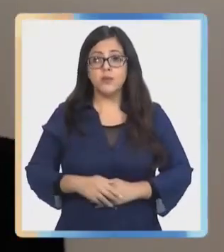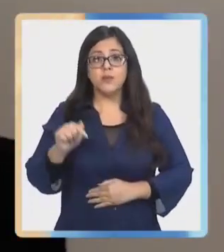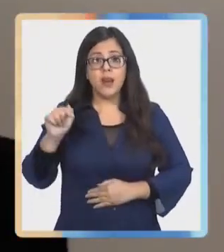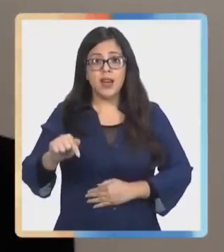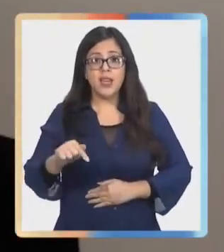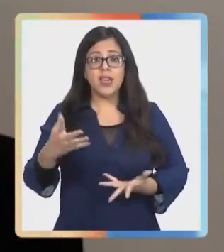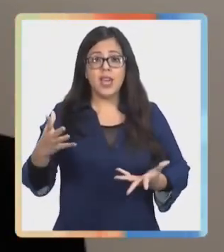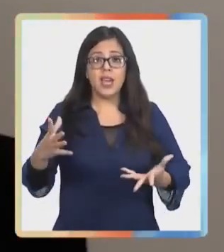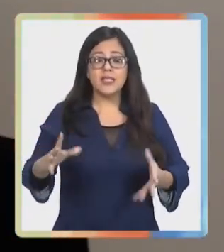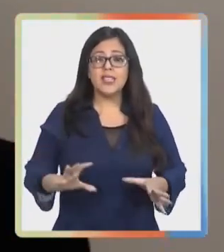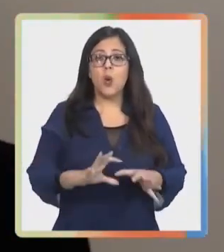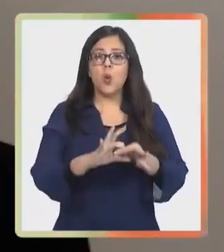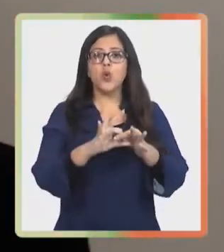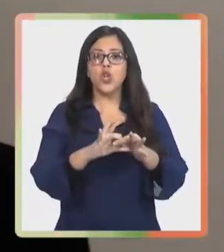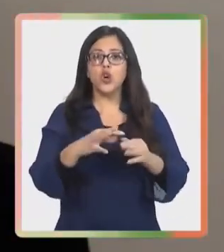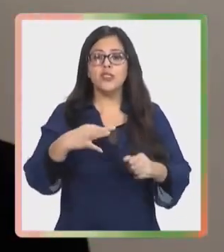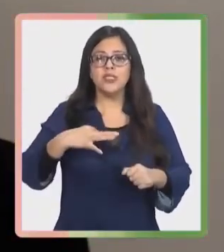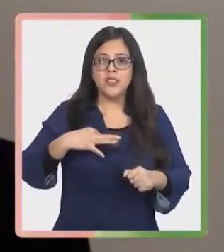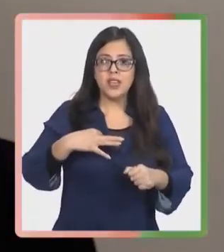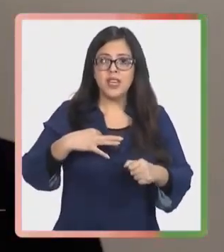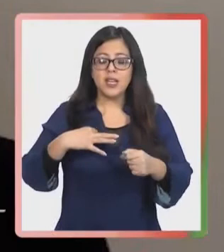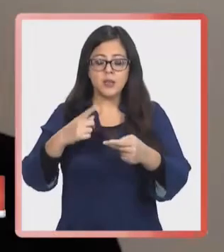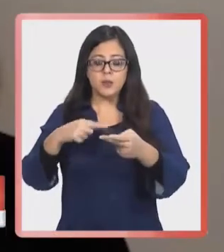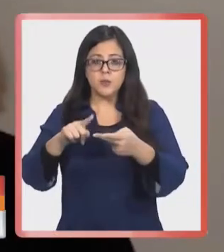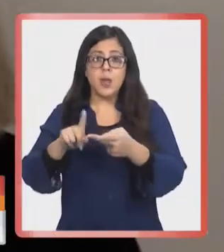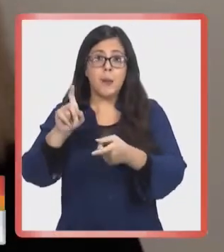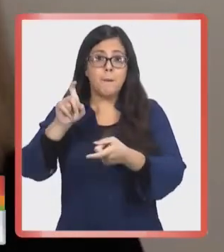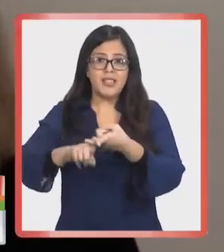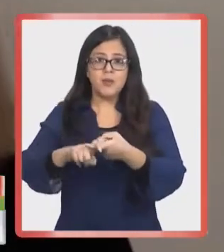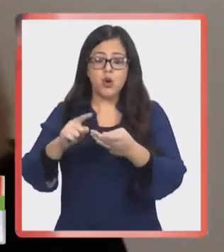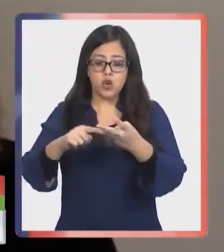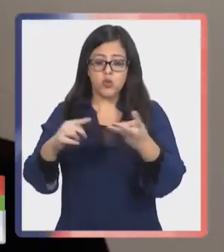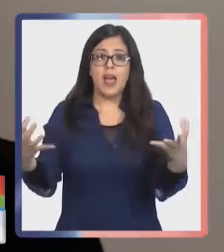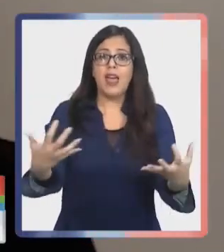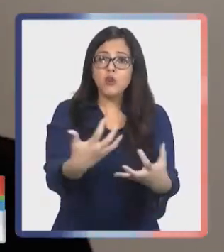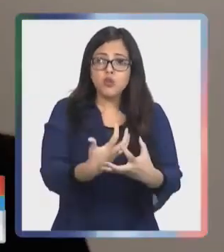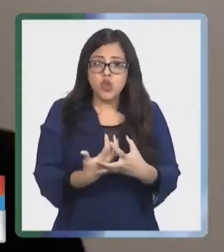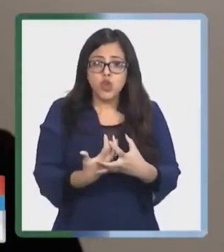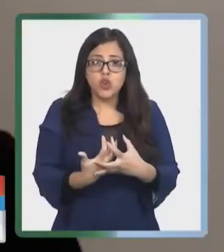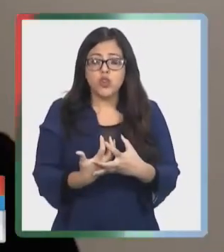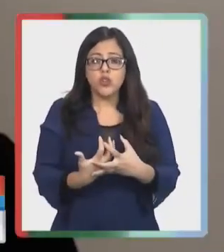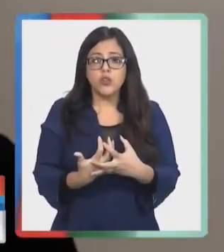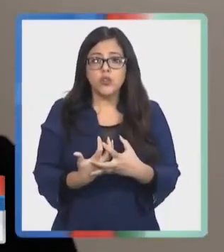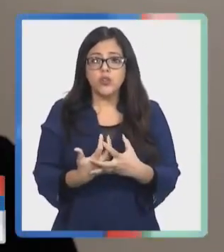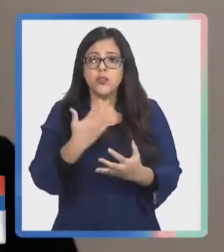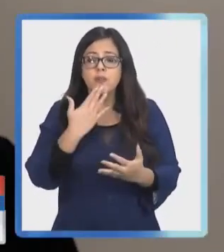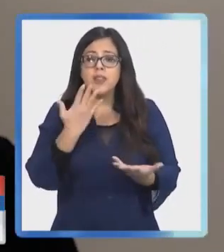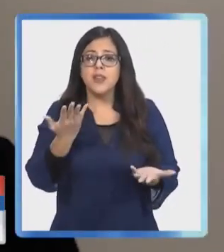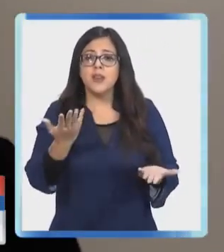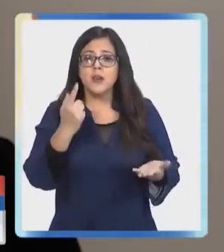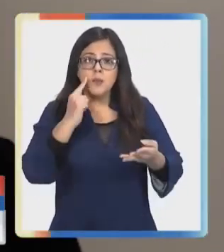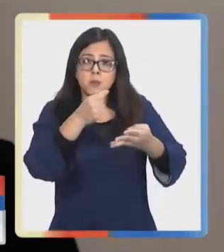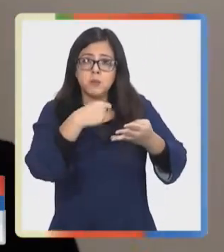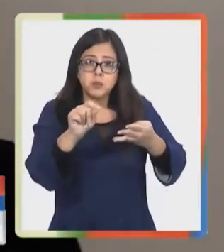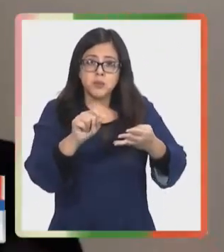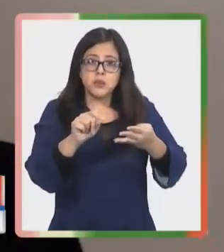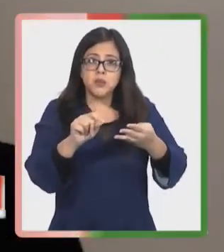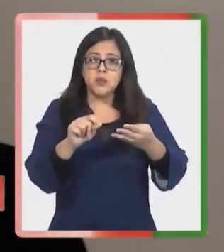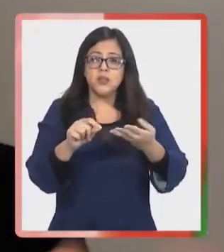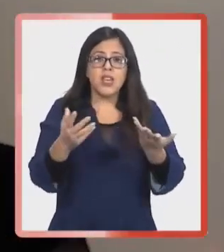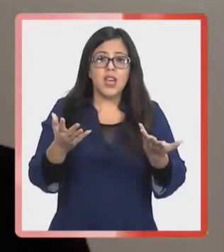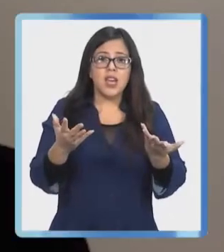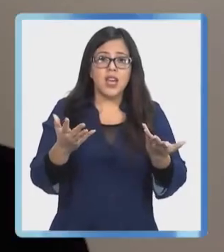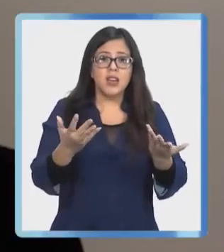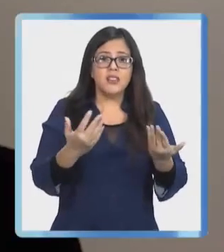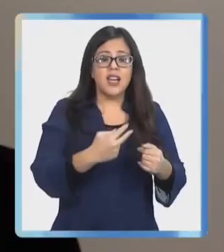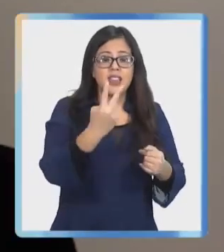Las uniones civiles, el matrimonio, las adopciones, el reconocimiento de dos maternidades